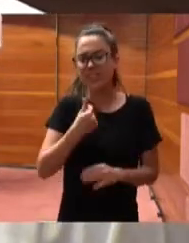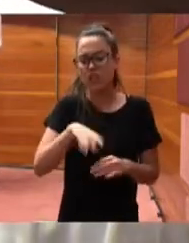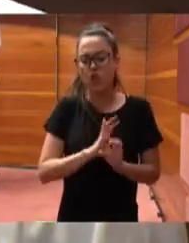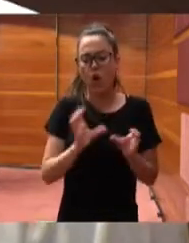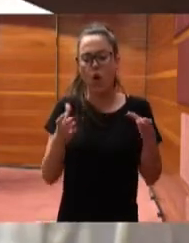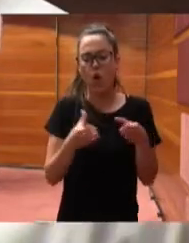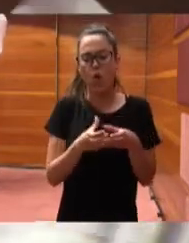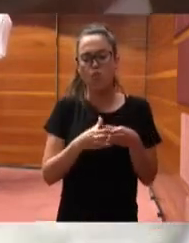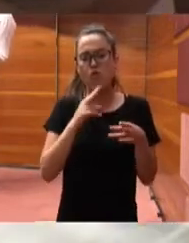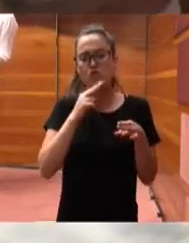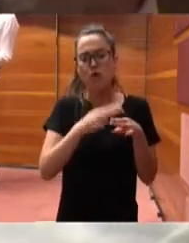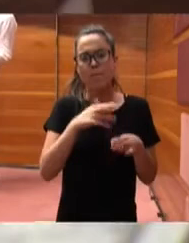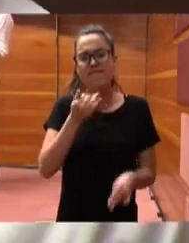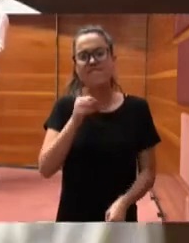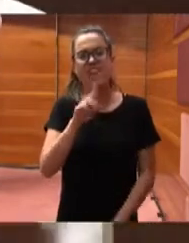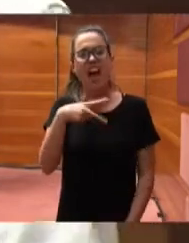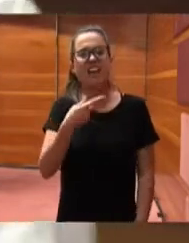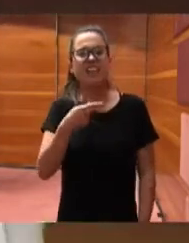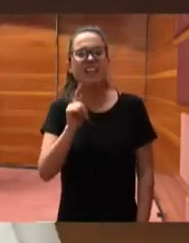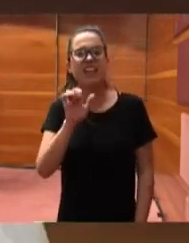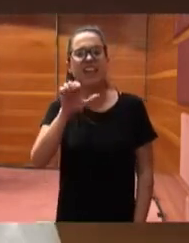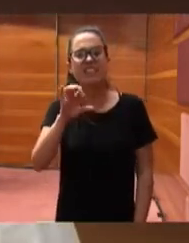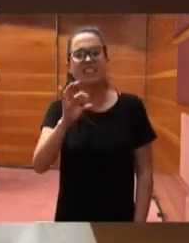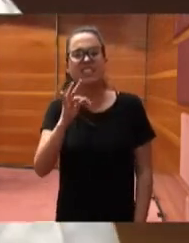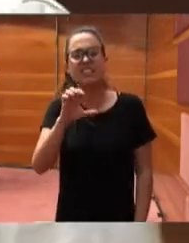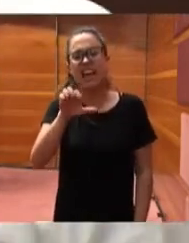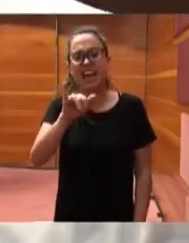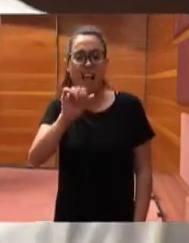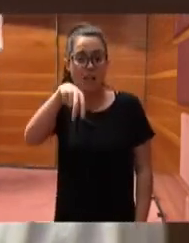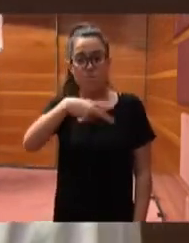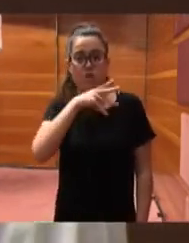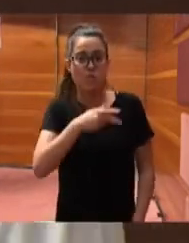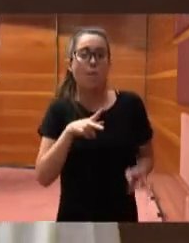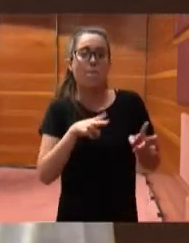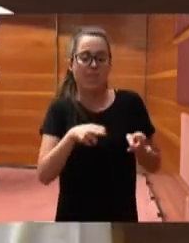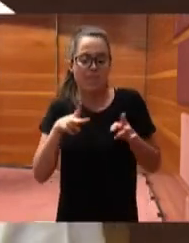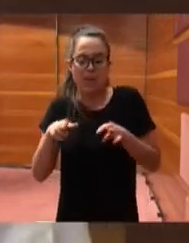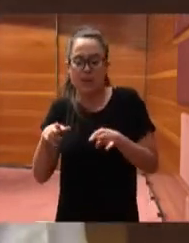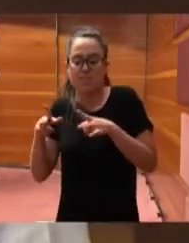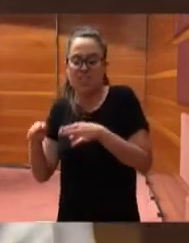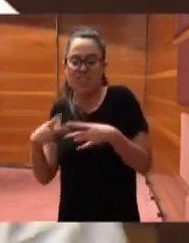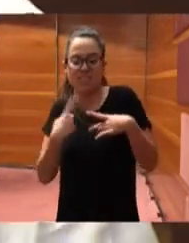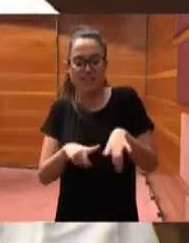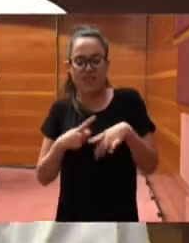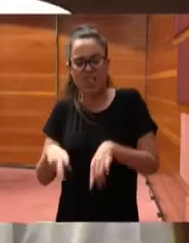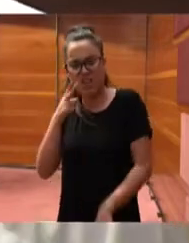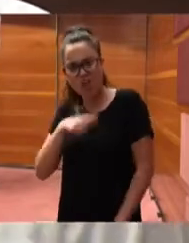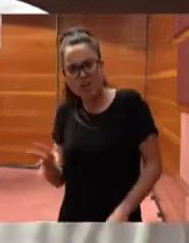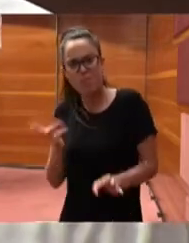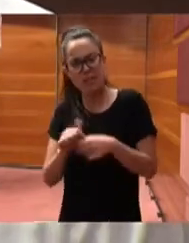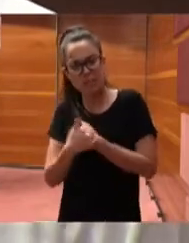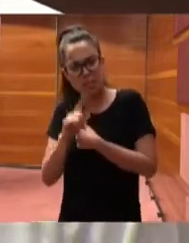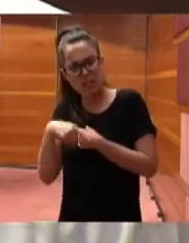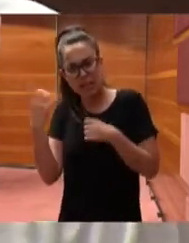Frankie, el equipo Frankenstein, porque está compuesto de piezas muy diferentes, ¿no? Que están trabajando con niños, han hecho muchas